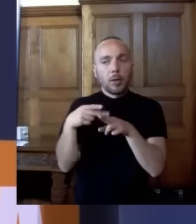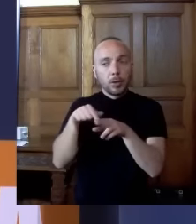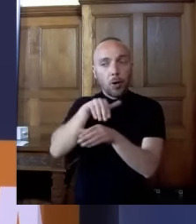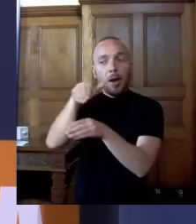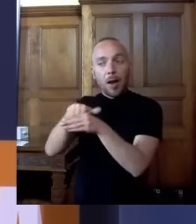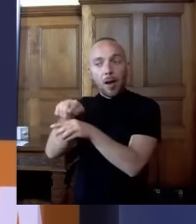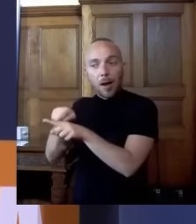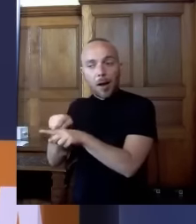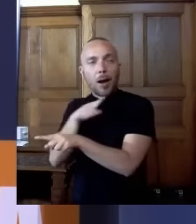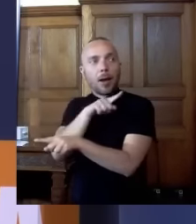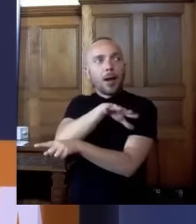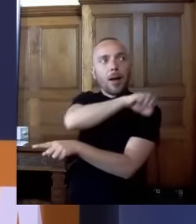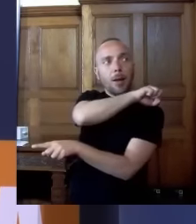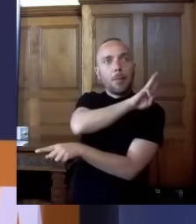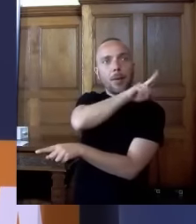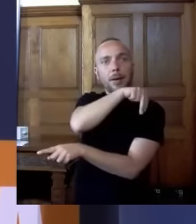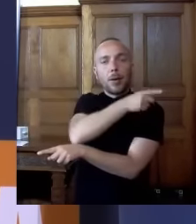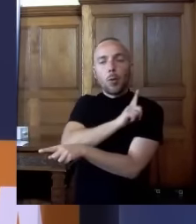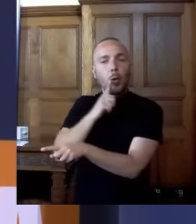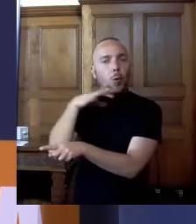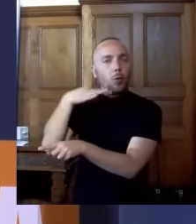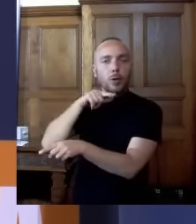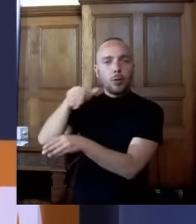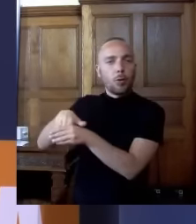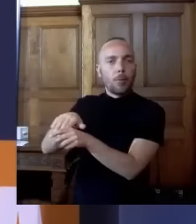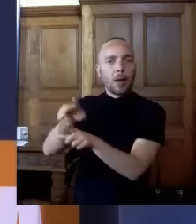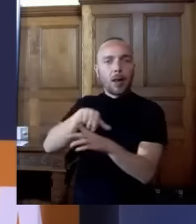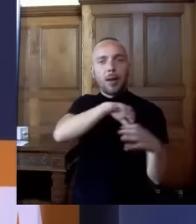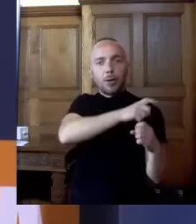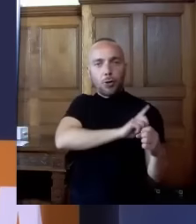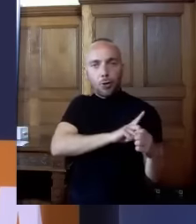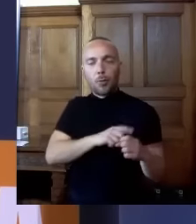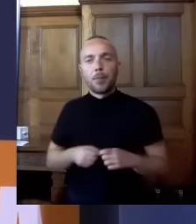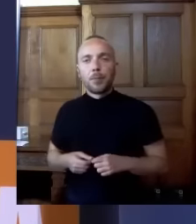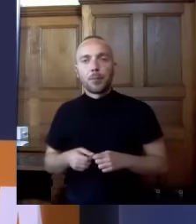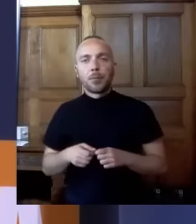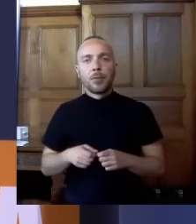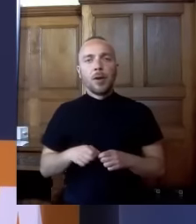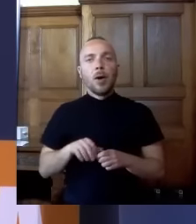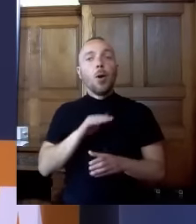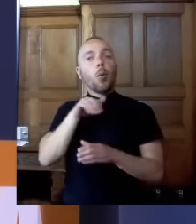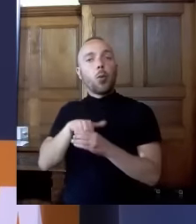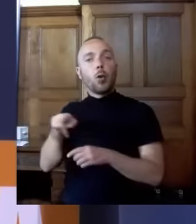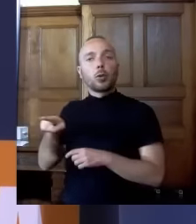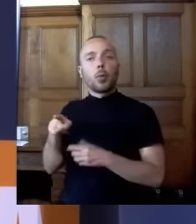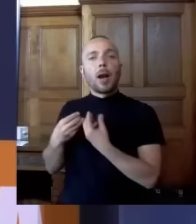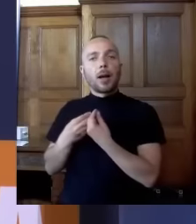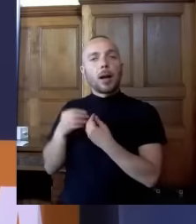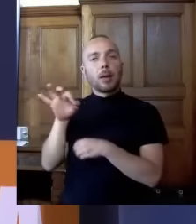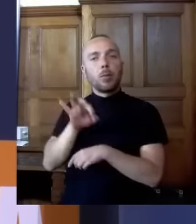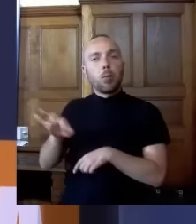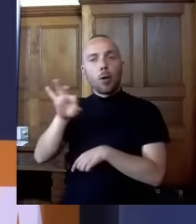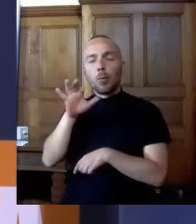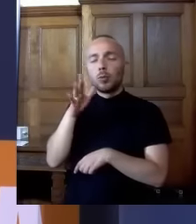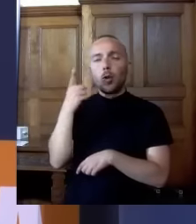bolsillos del partido nacionalista Vasco Vengo a pedir el voto para el carre quin podemos porque es